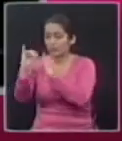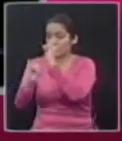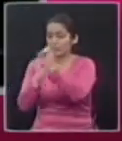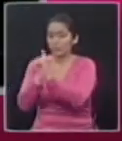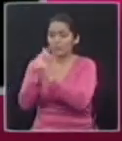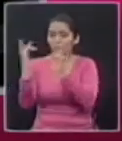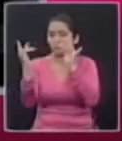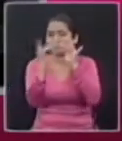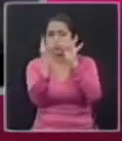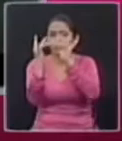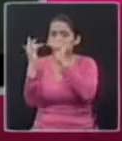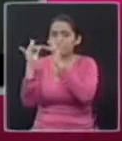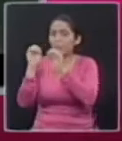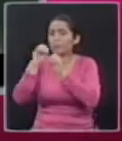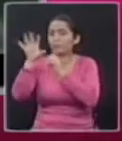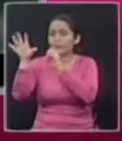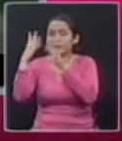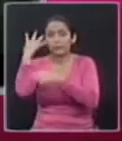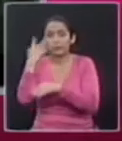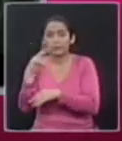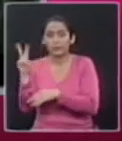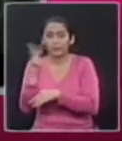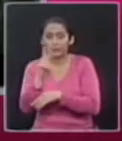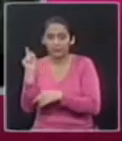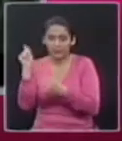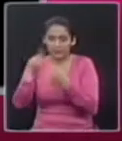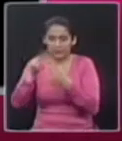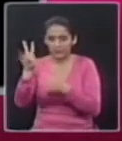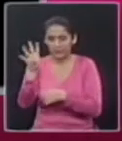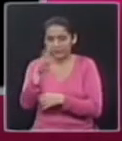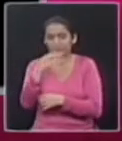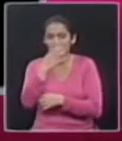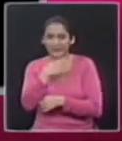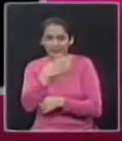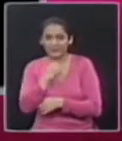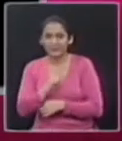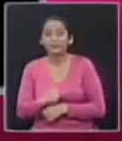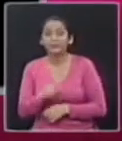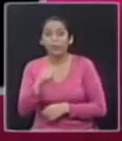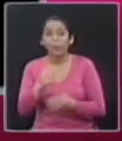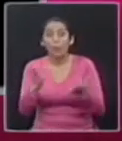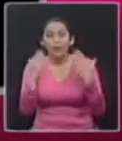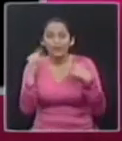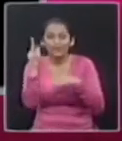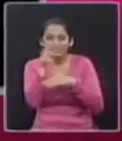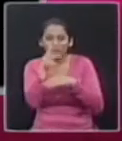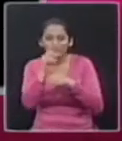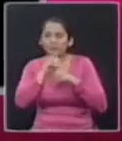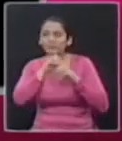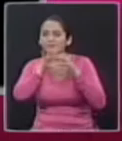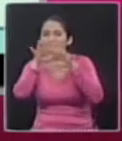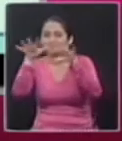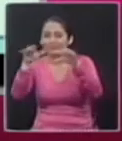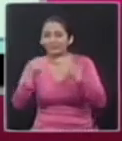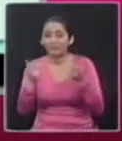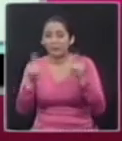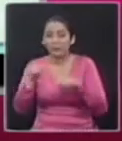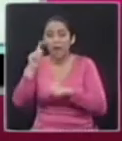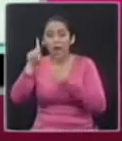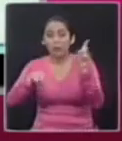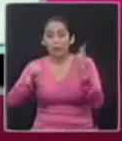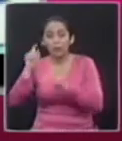streaming del 22 al 24 de agosto. Usted no se lo puede perder, esto es desde Guayaquil. Y adicionalmente, DirecTV transmitirá algunos videos